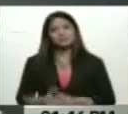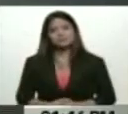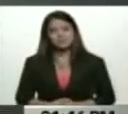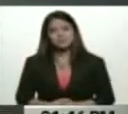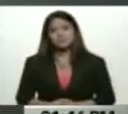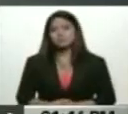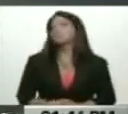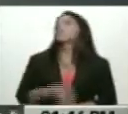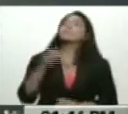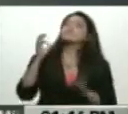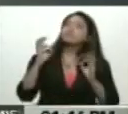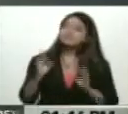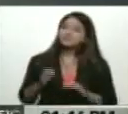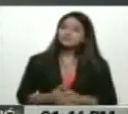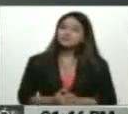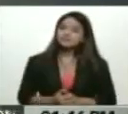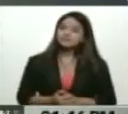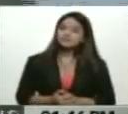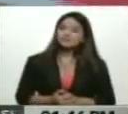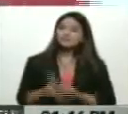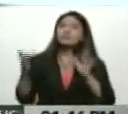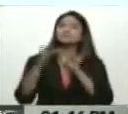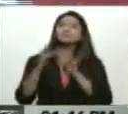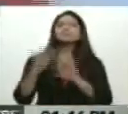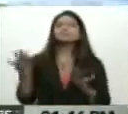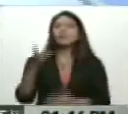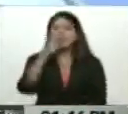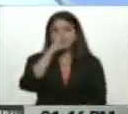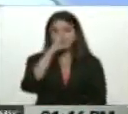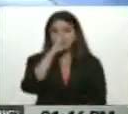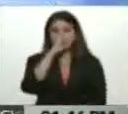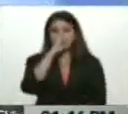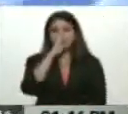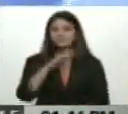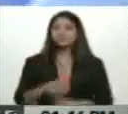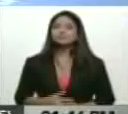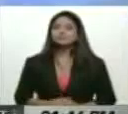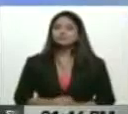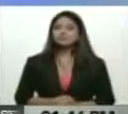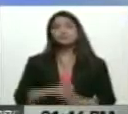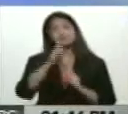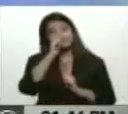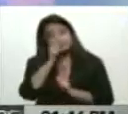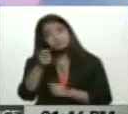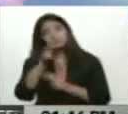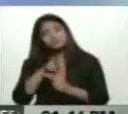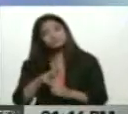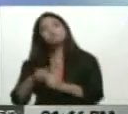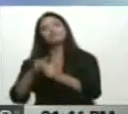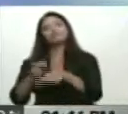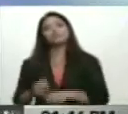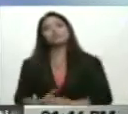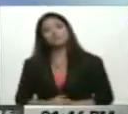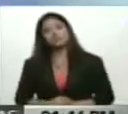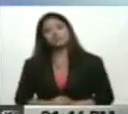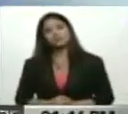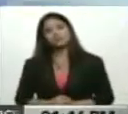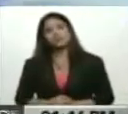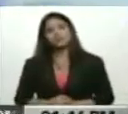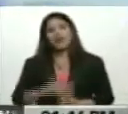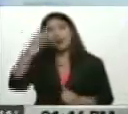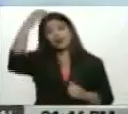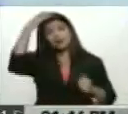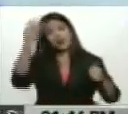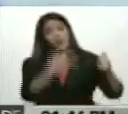así es justo precisamente en este momento nos vamos al estado barinas donde se estaba realizando un homenaje y al acto de velatorio al rey de la